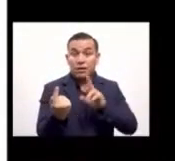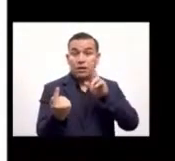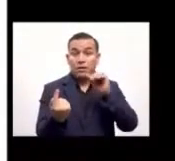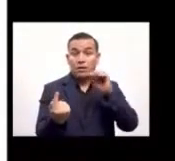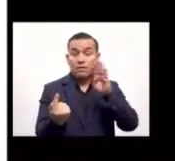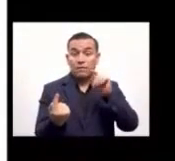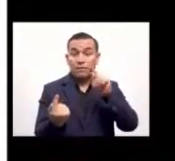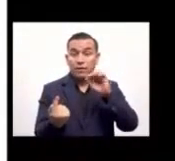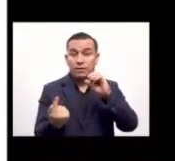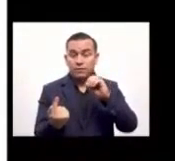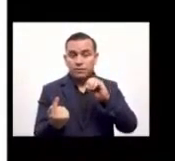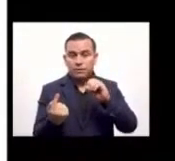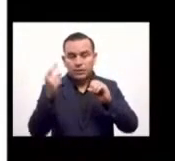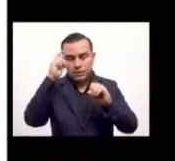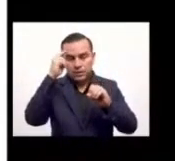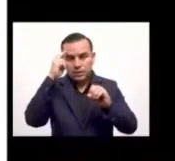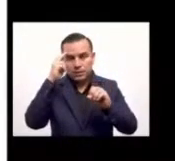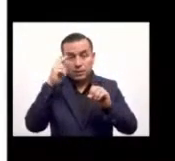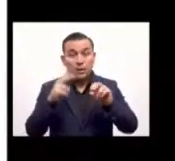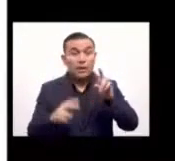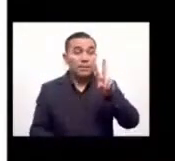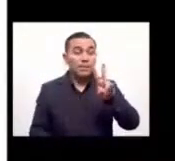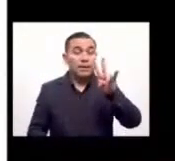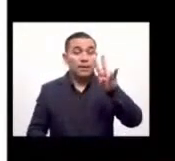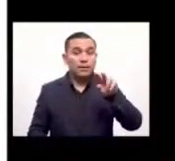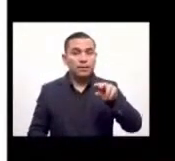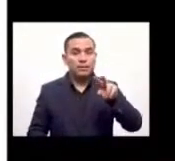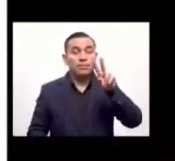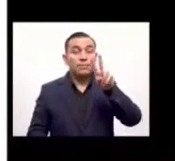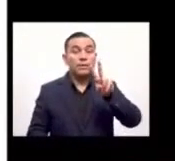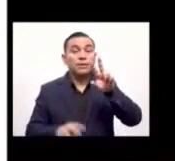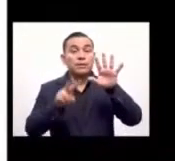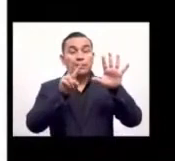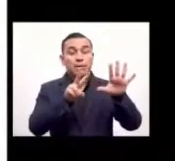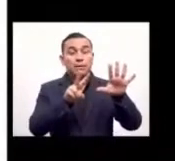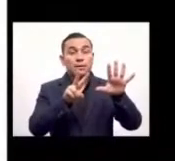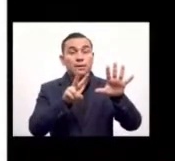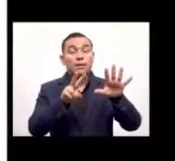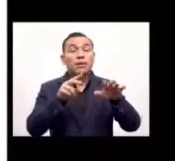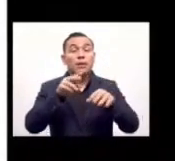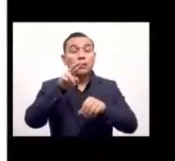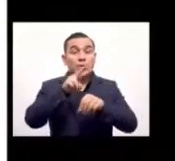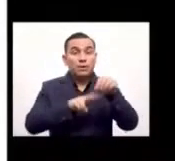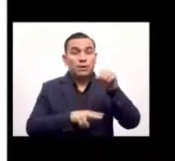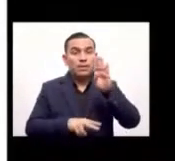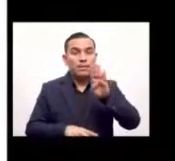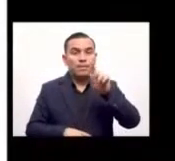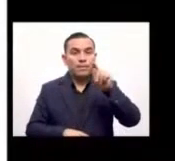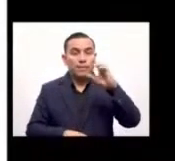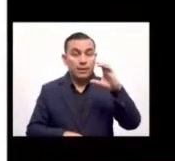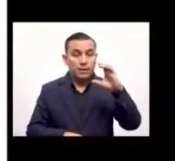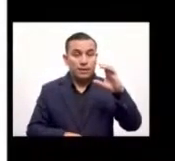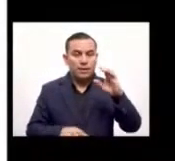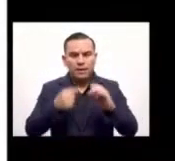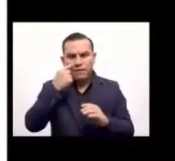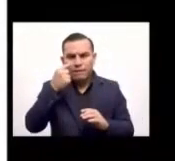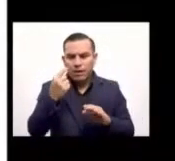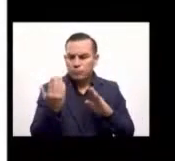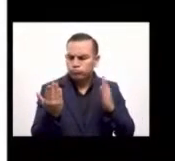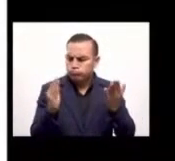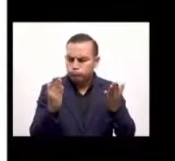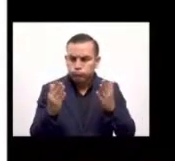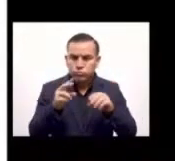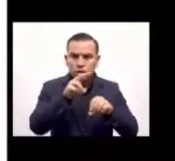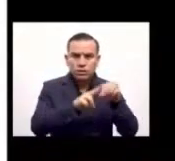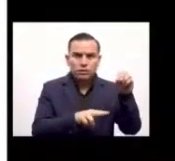cuando lo traes a Latinoamérica, inmediatamente cambia, ¿no? De alguna manera se modifica. ¿Tú crees que de